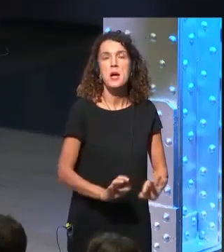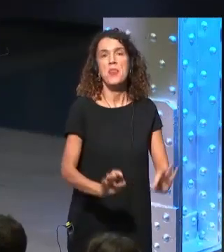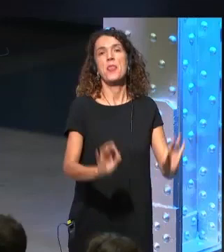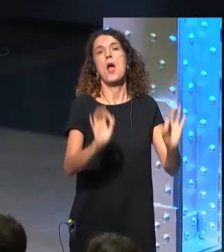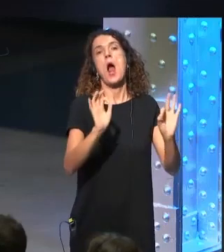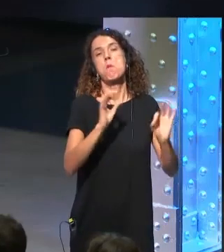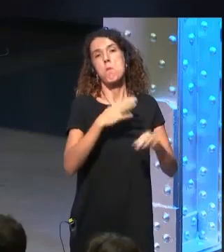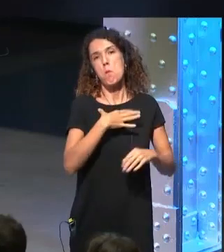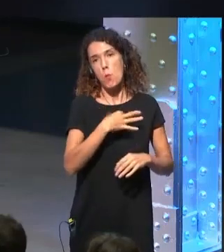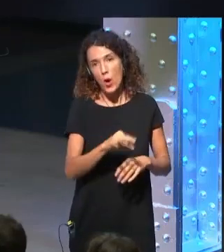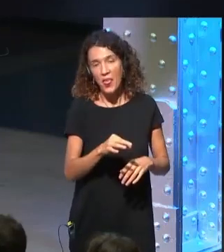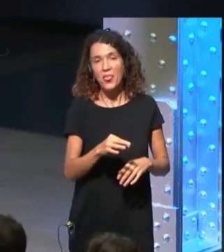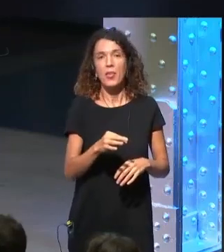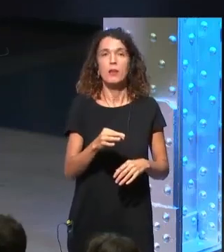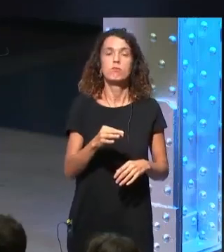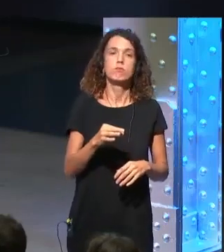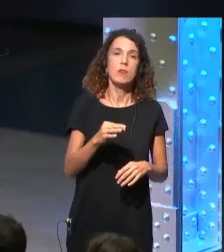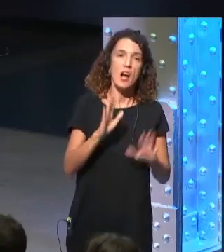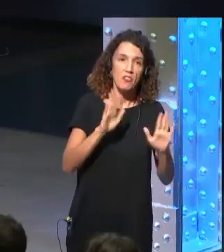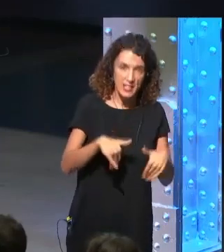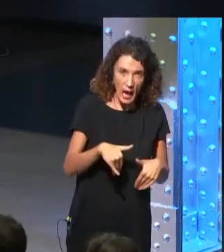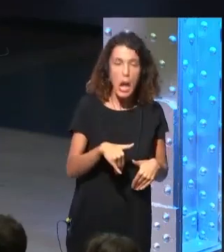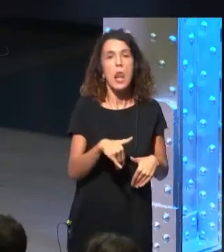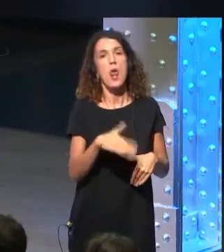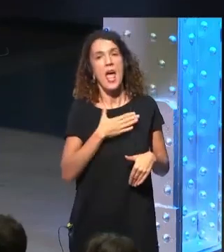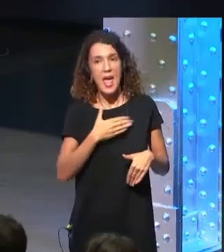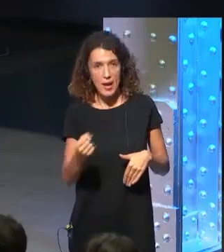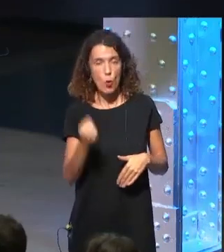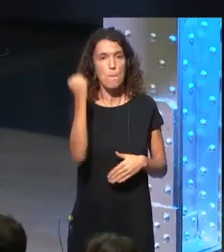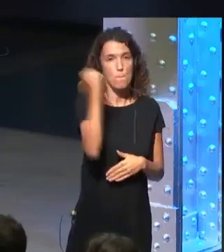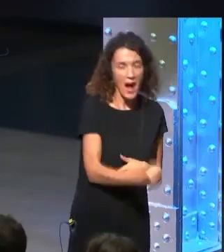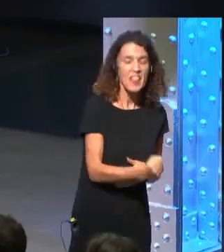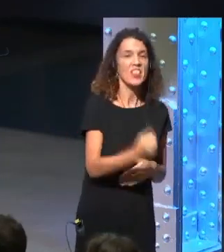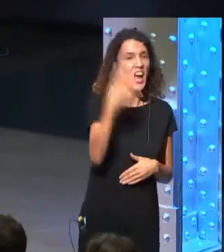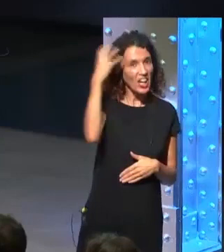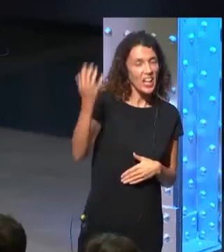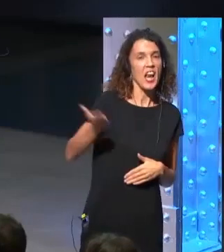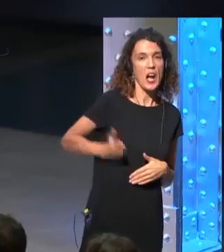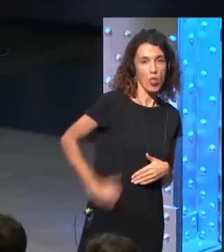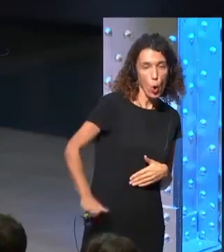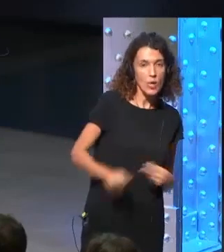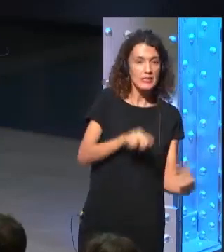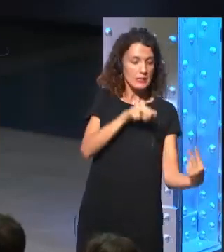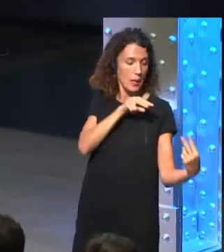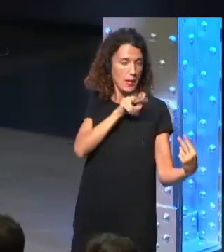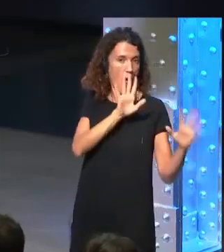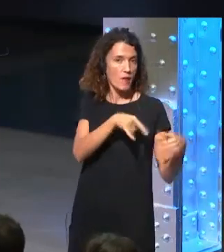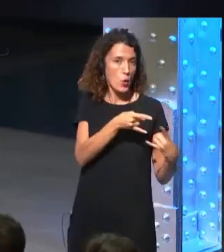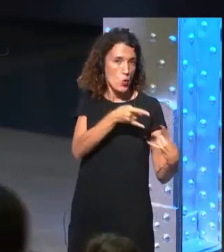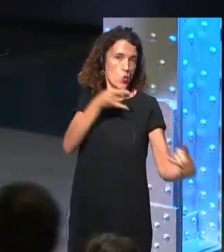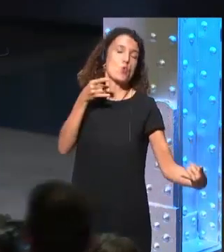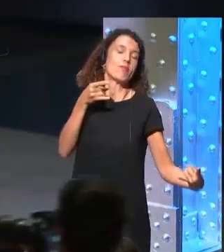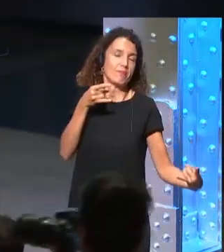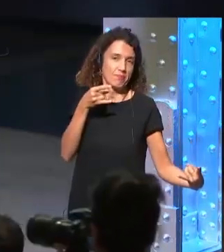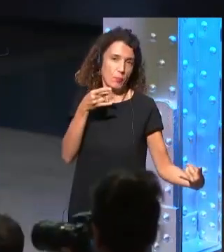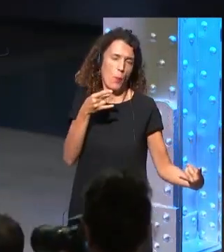concreto. Y entonces el héroe es cuando mata a la reina amazona, entonces se miran y se enamoran.